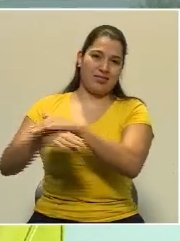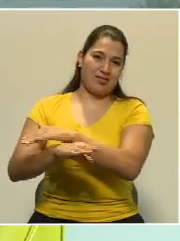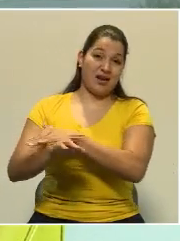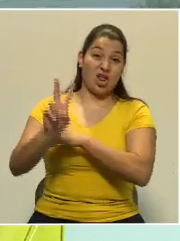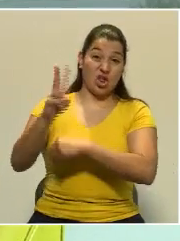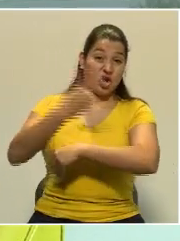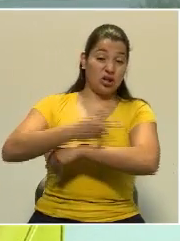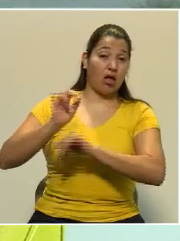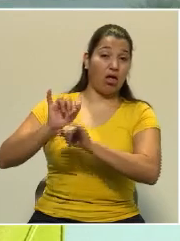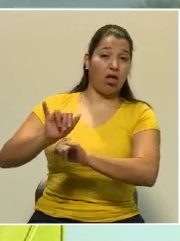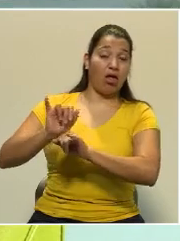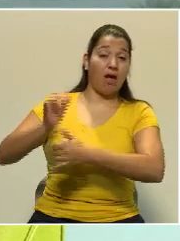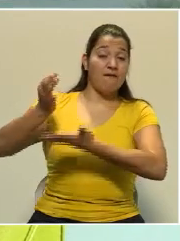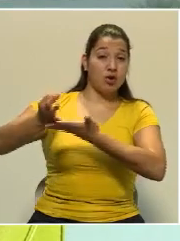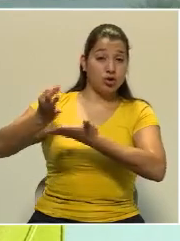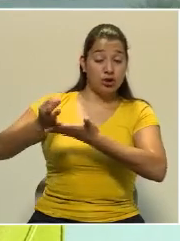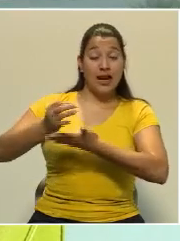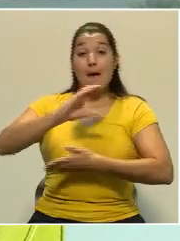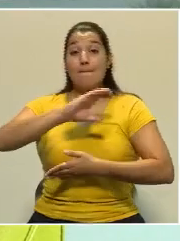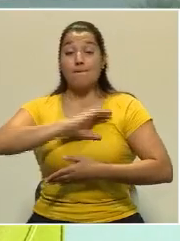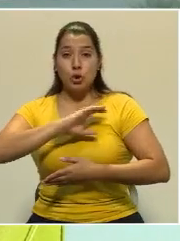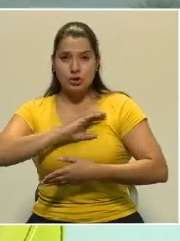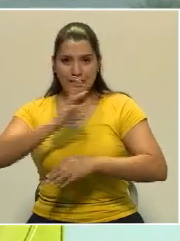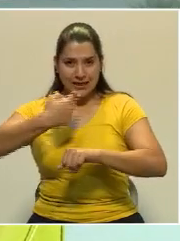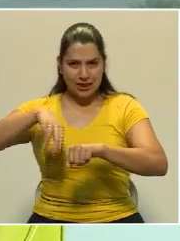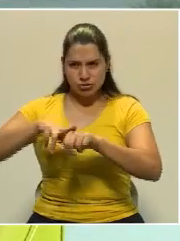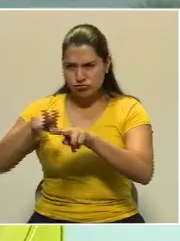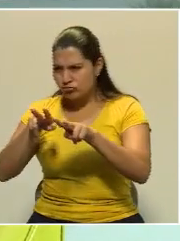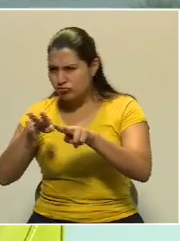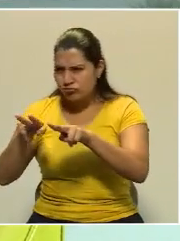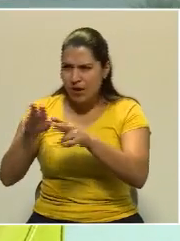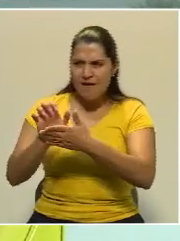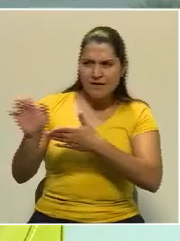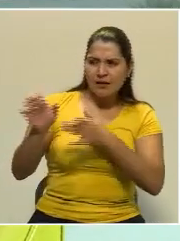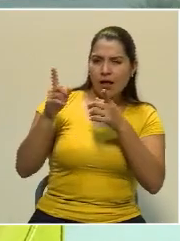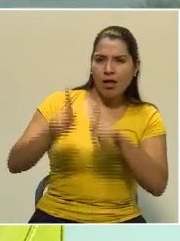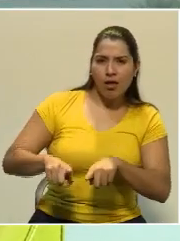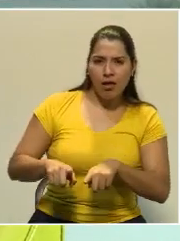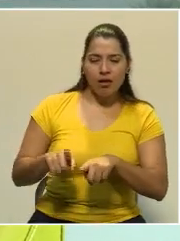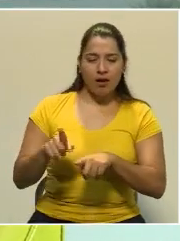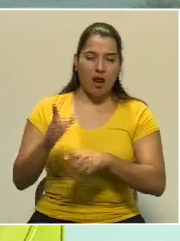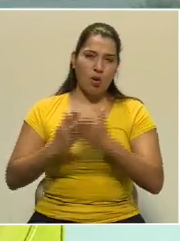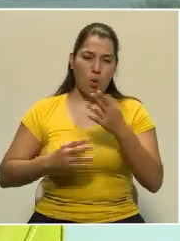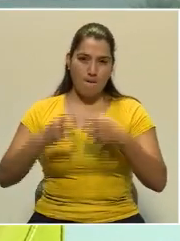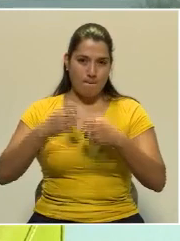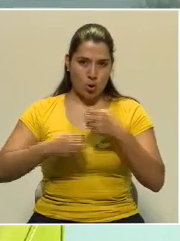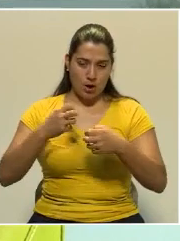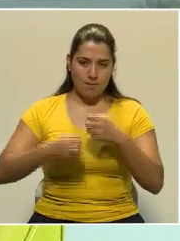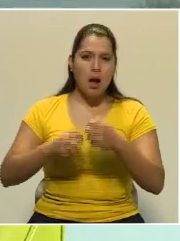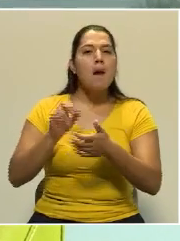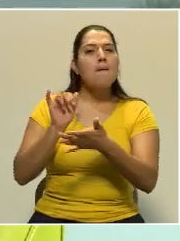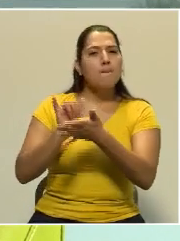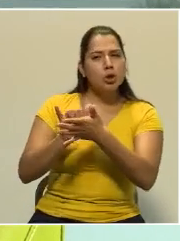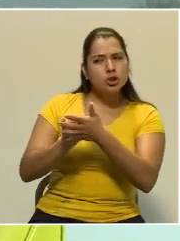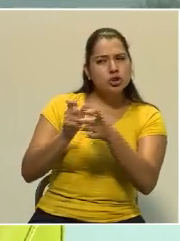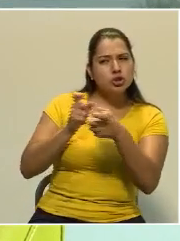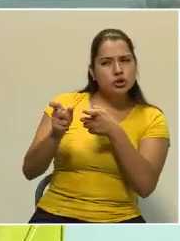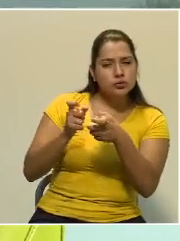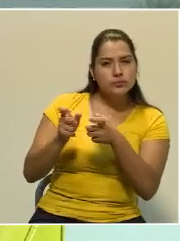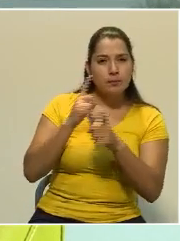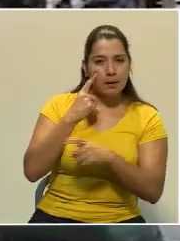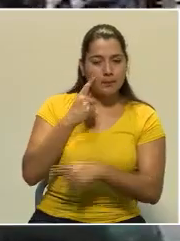La Policía Nacional está para evitar que se presente algún incidente en territorio nacional y por eso es que se mantiene el control. Veamos.